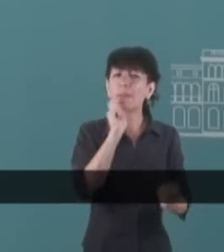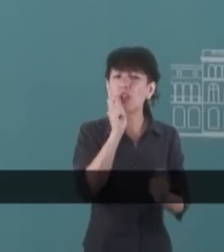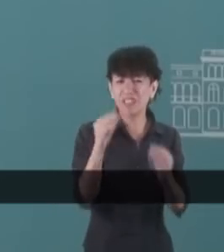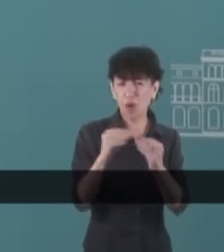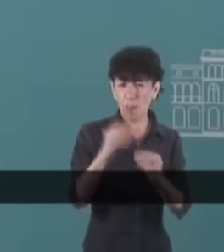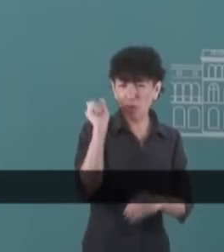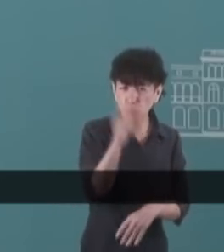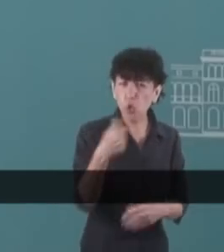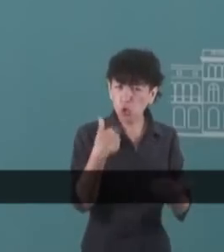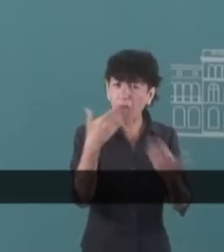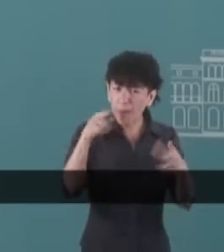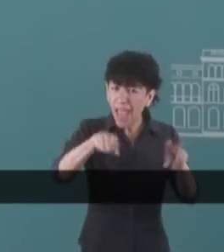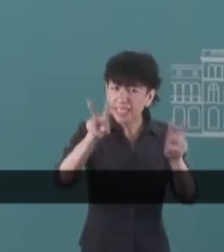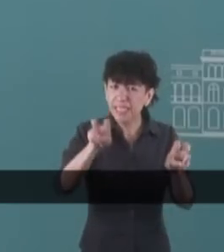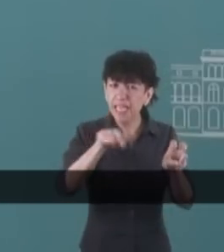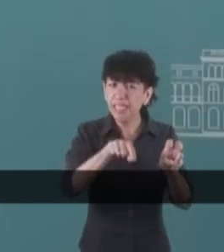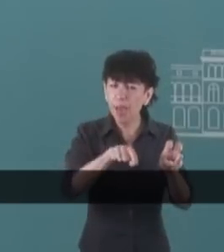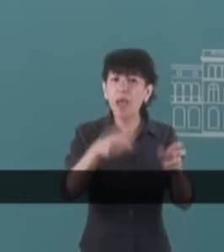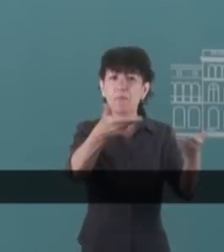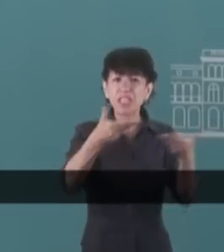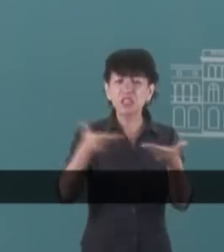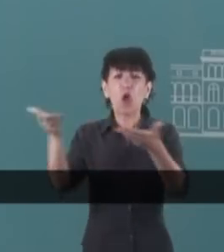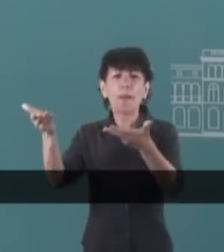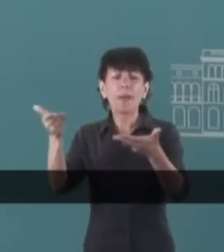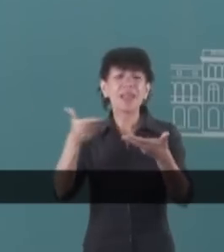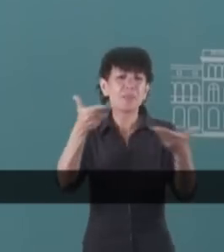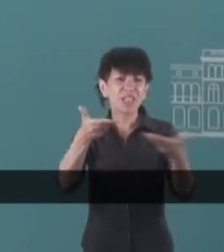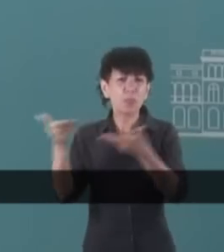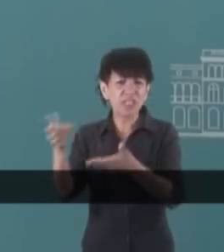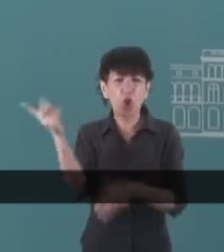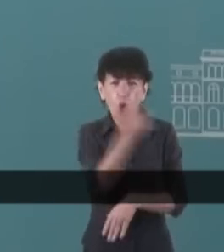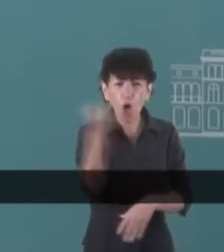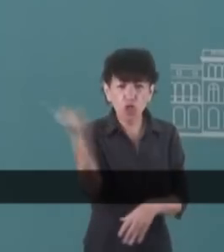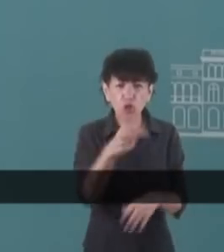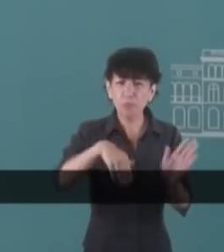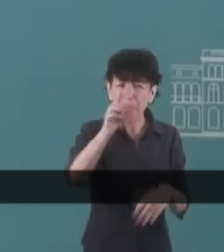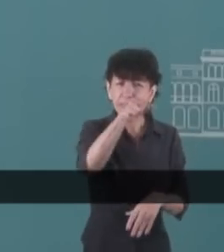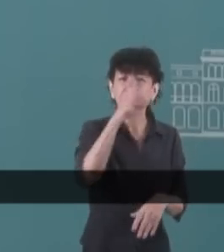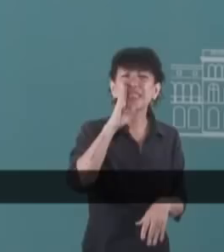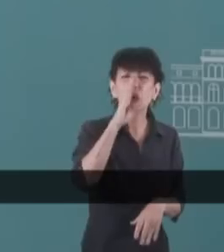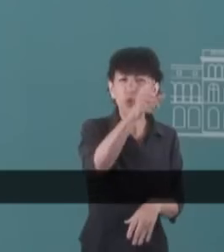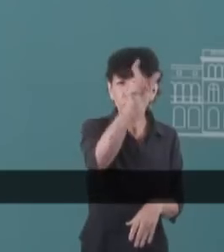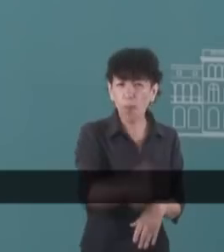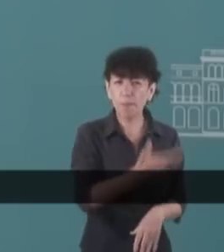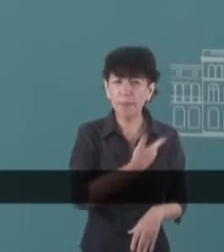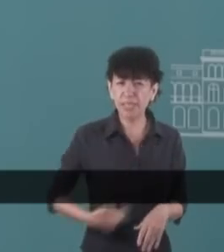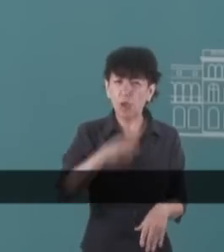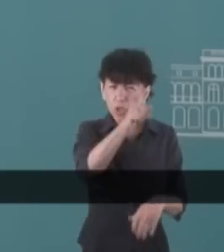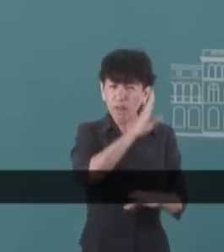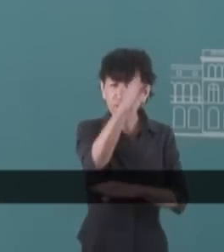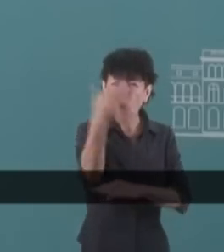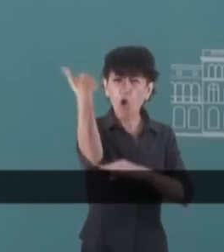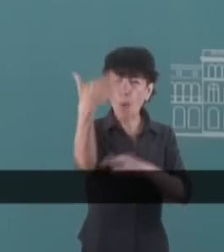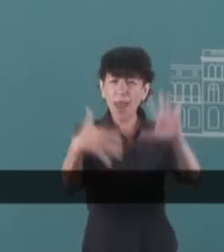digamos, sobre el tema, con las dos invitaciones, sobre todo con respecto a lo de Biden. Ustedes creo que cubrieron la Cumbre de las Américas, fueron